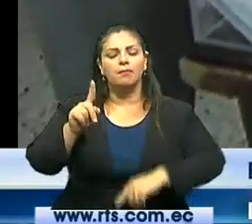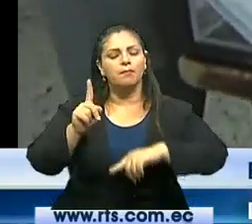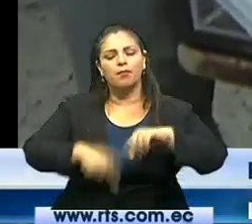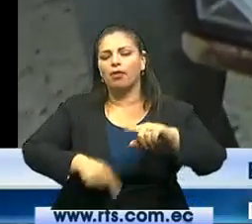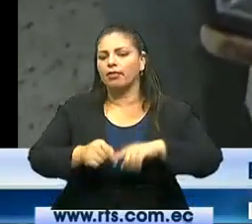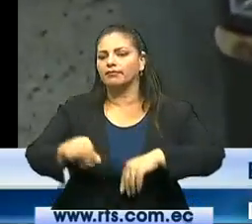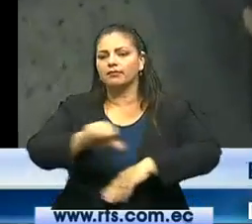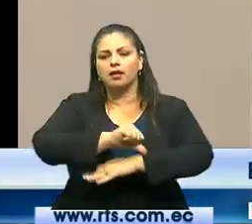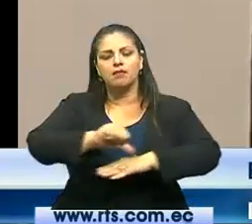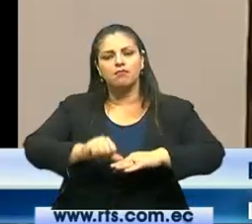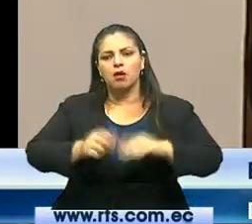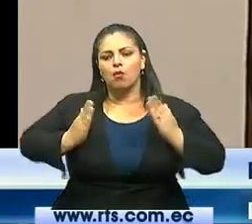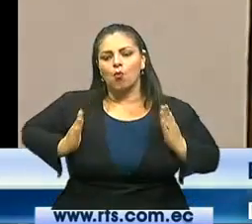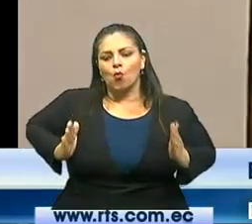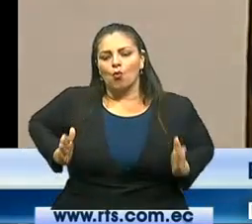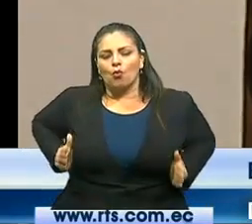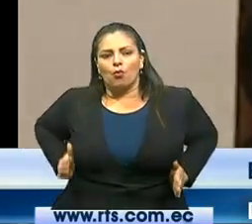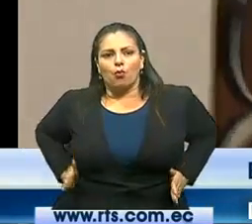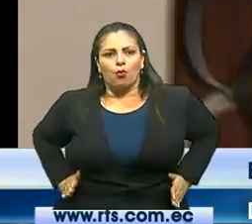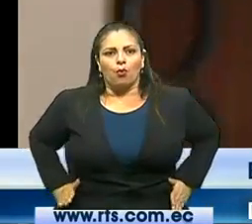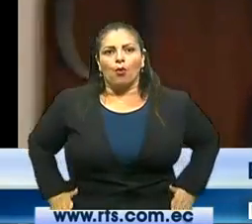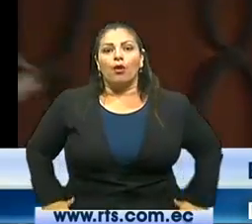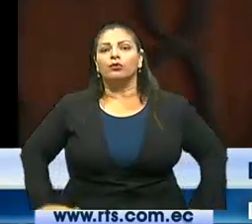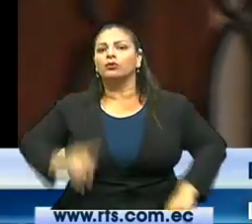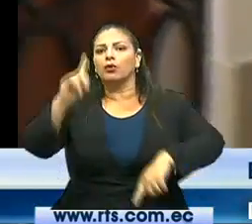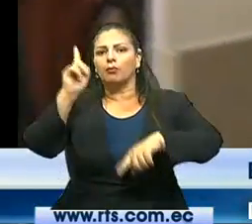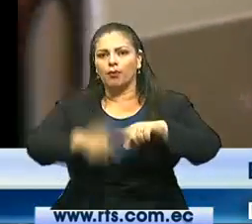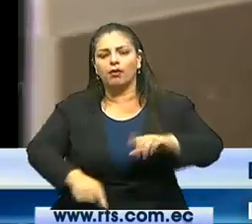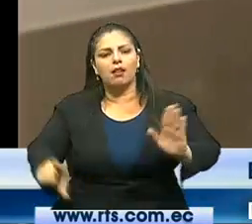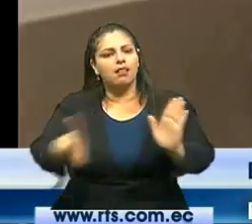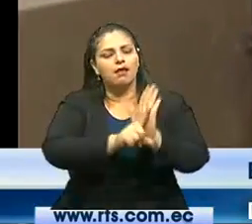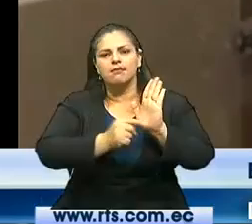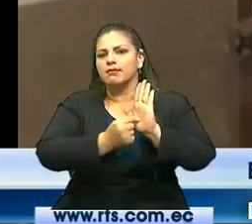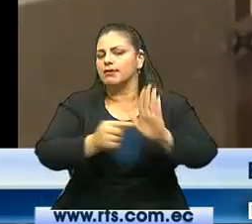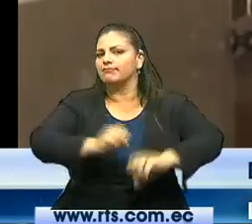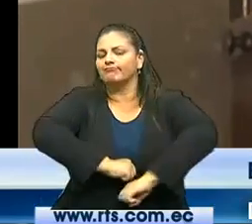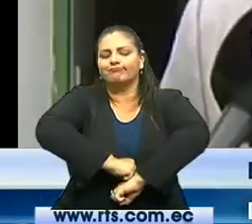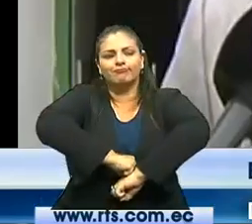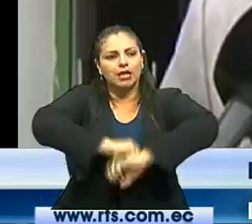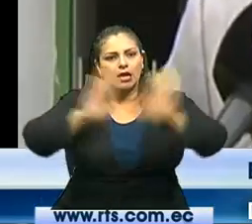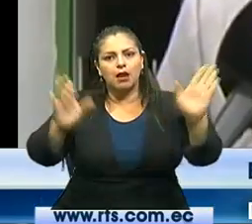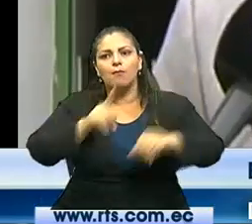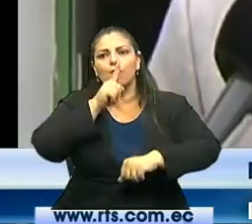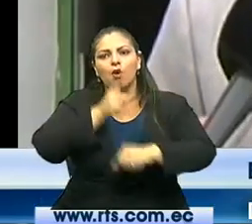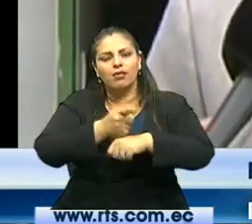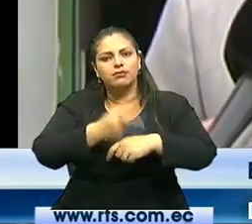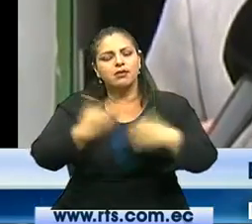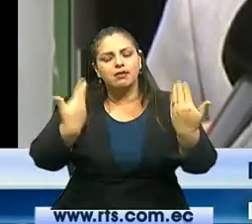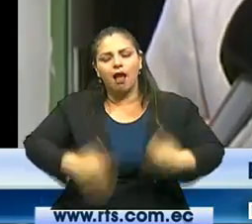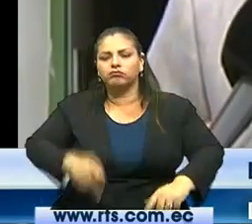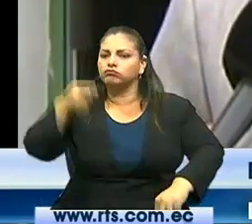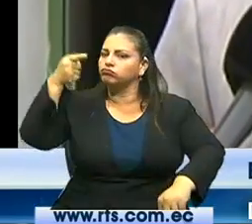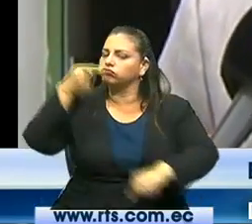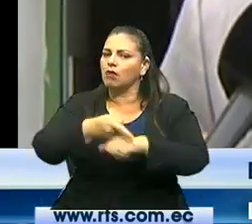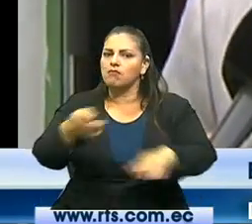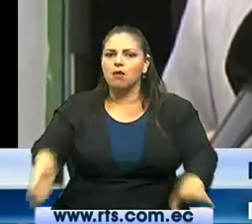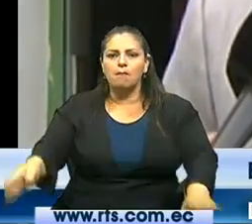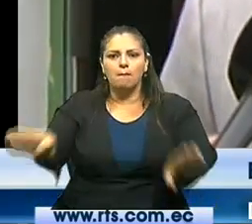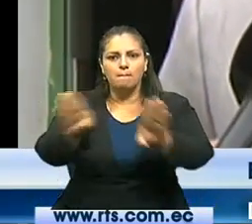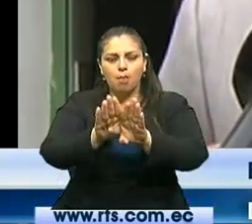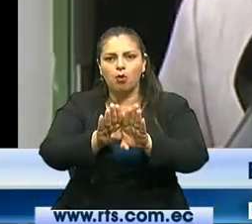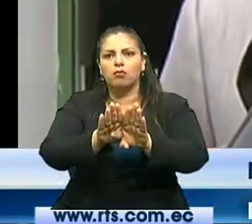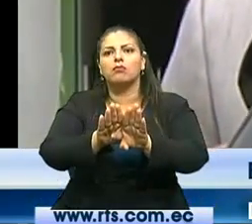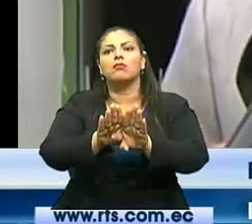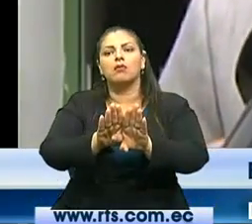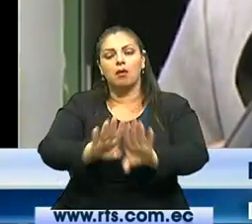cirugías estéticas. La ley lo establece muy claro y por ese motivo vamos a proceder a cerrarla de manera temporal o provisional y